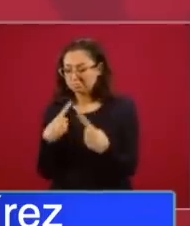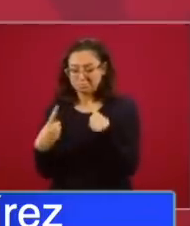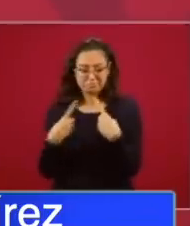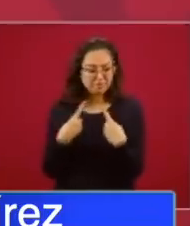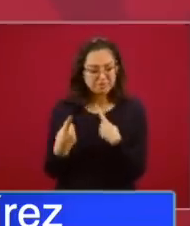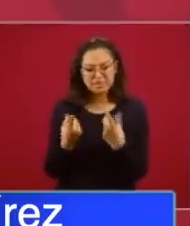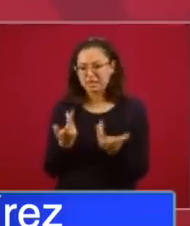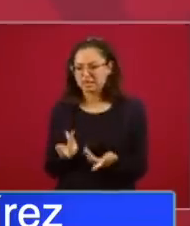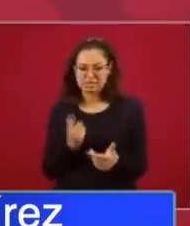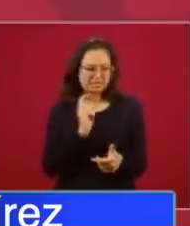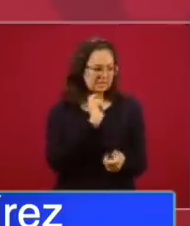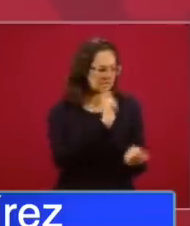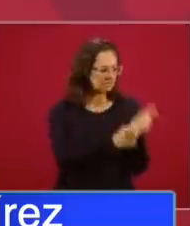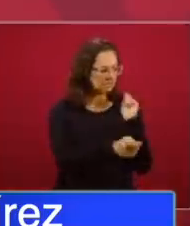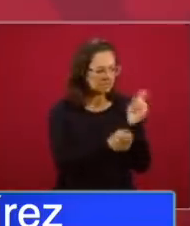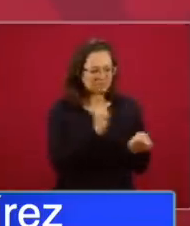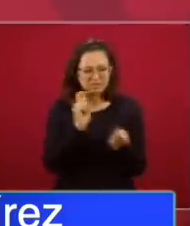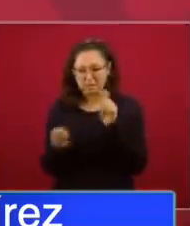en cada estado.